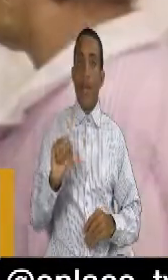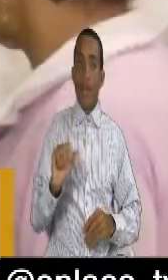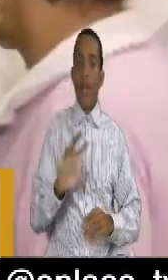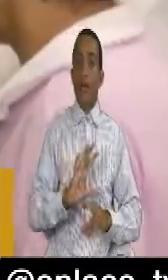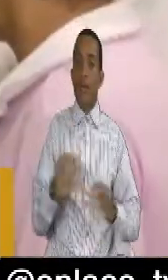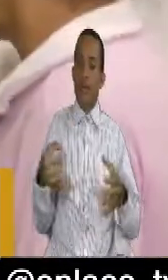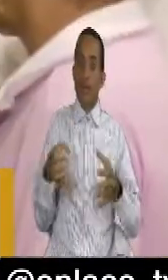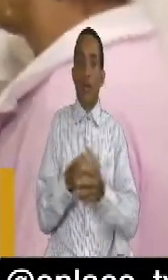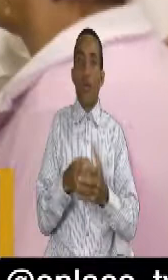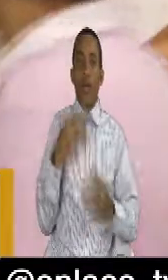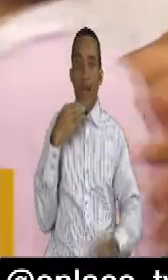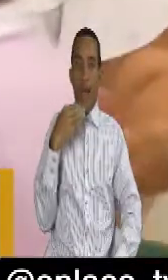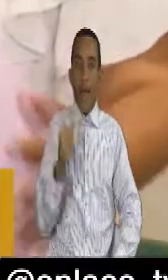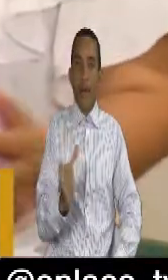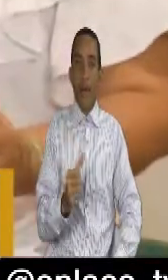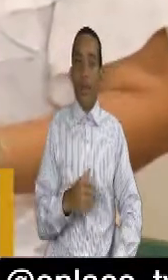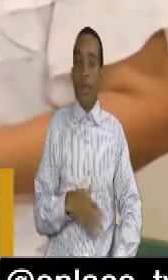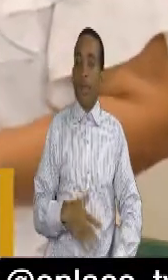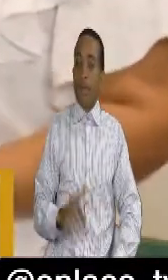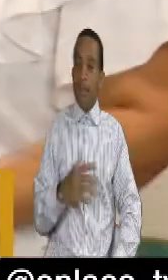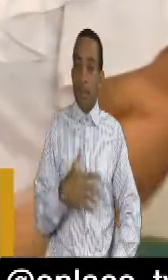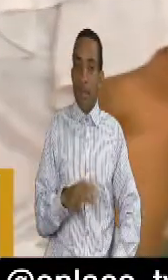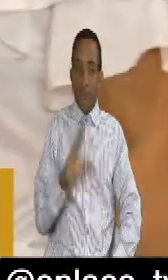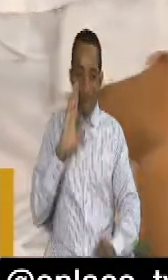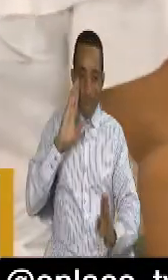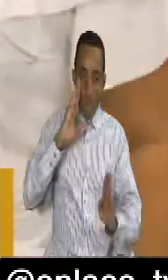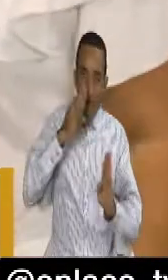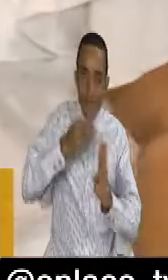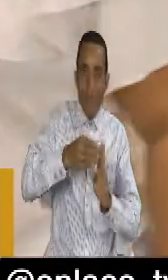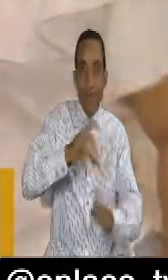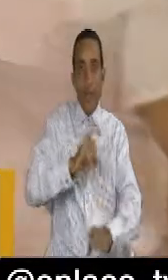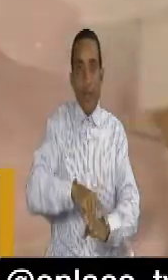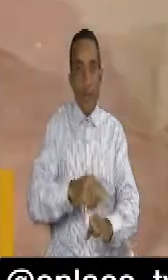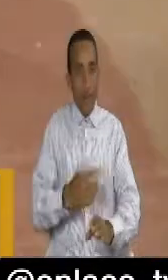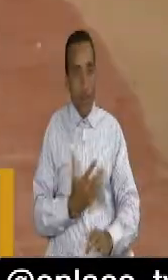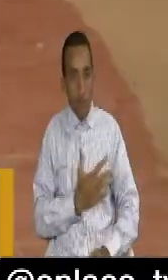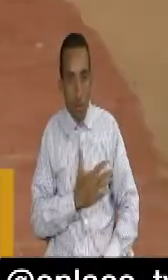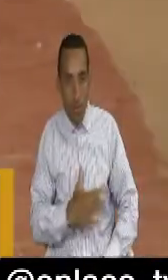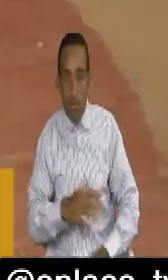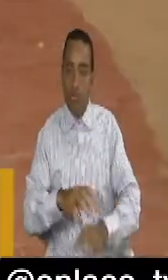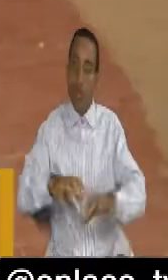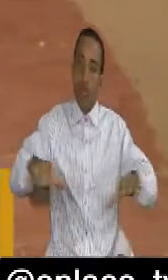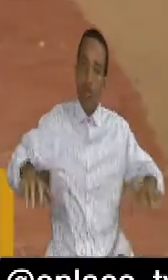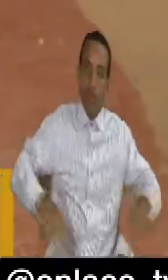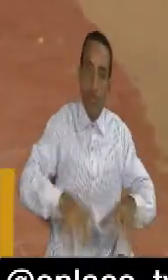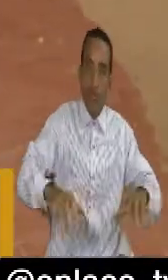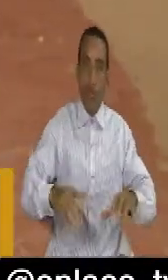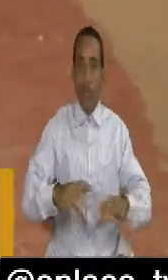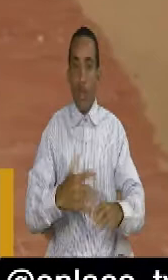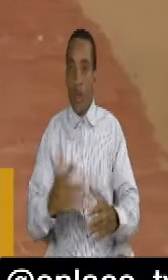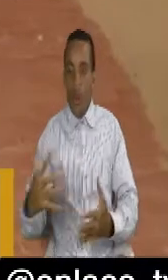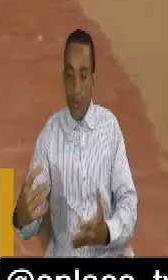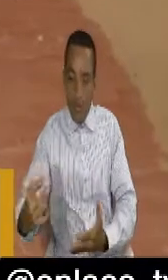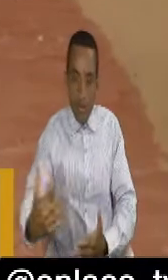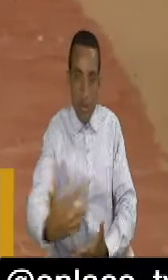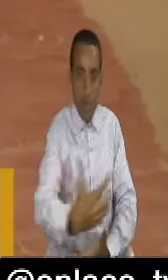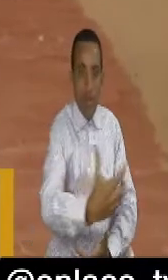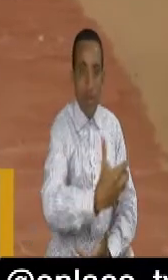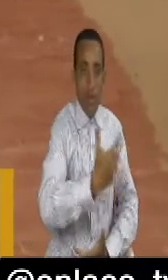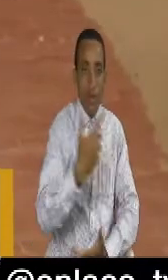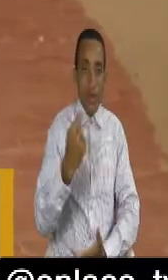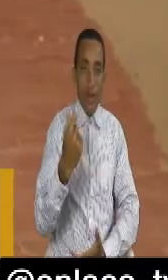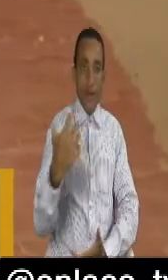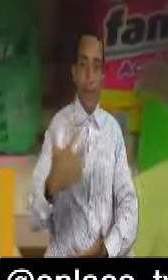grupo de mujeres que dedican generosamente su tiempo a realizar eventos y actividades con el fin de obtener recursos y